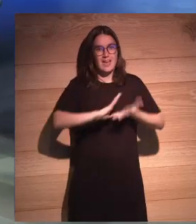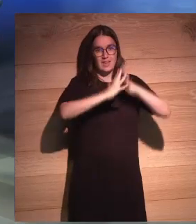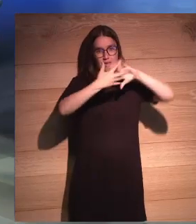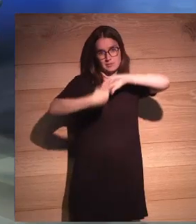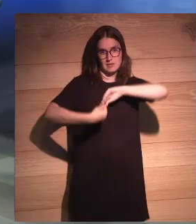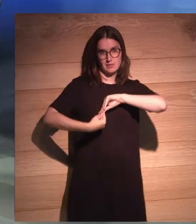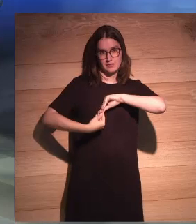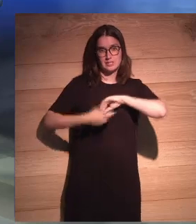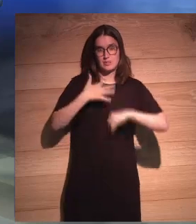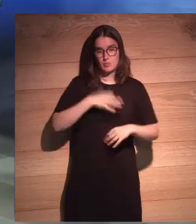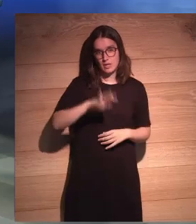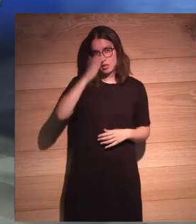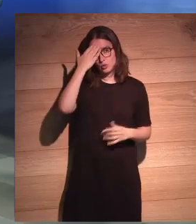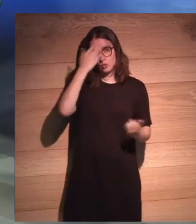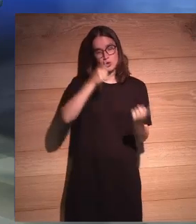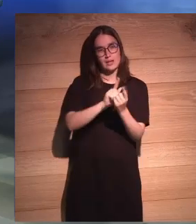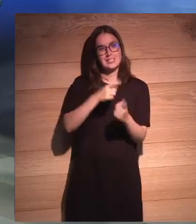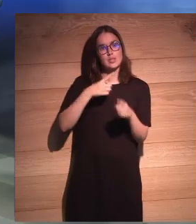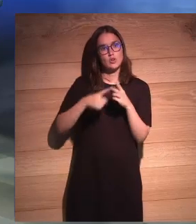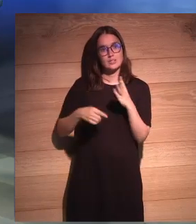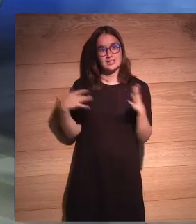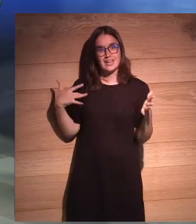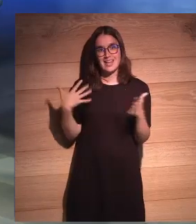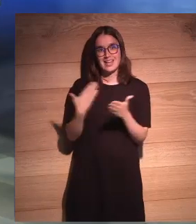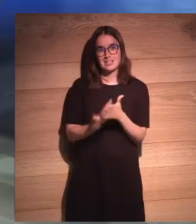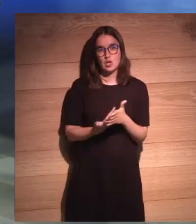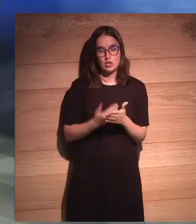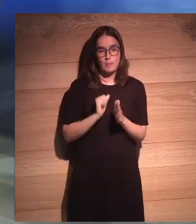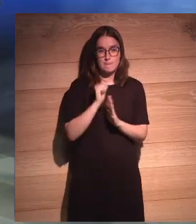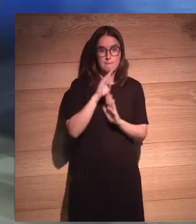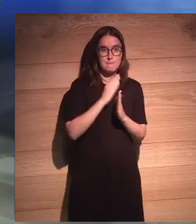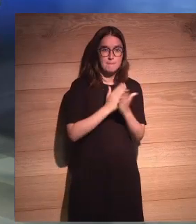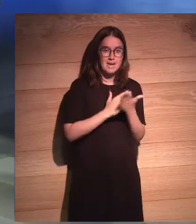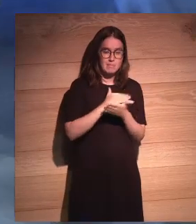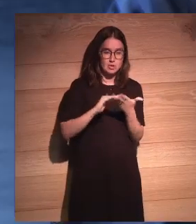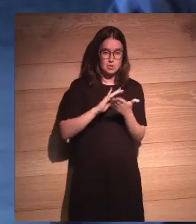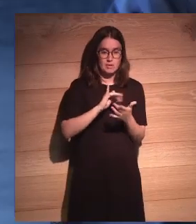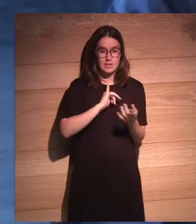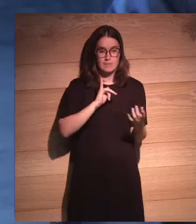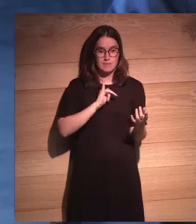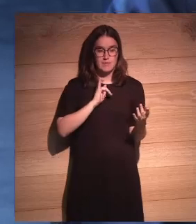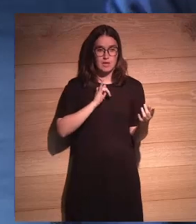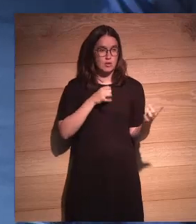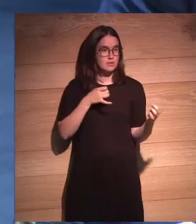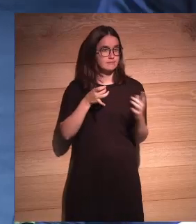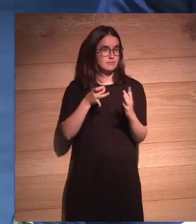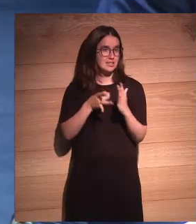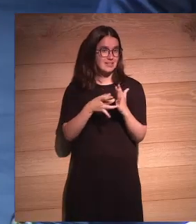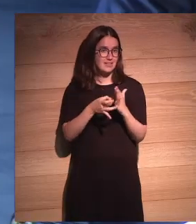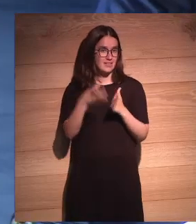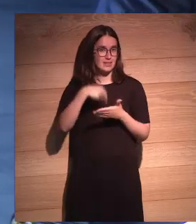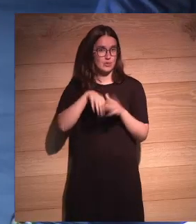adaptatividad y tutorías y cosas que hasta ahora son parámetros identificadores de calidad en la educación.